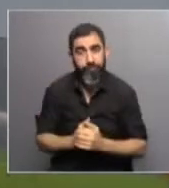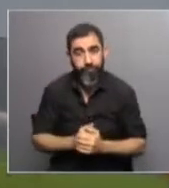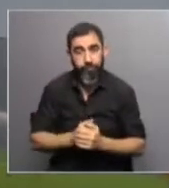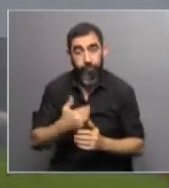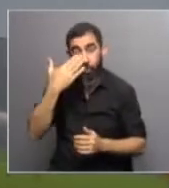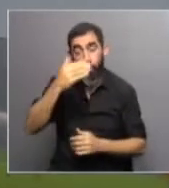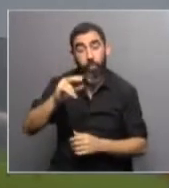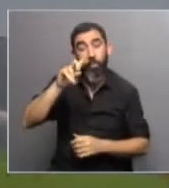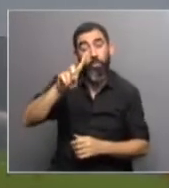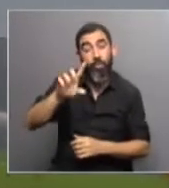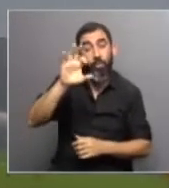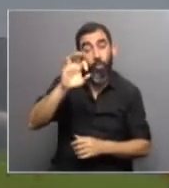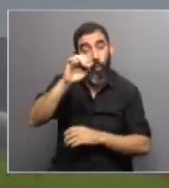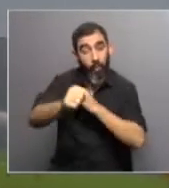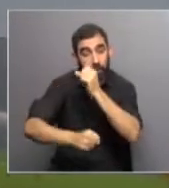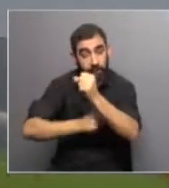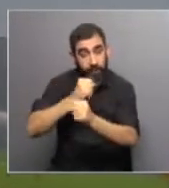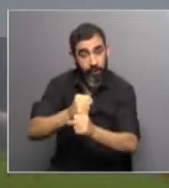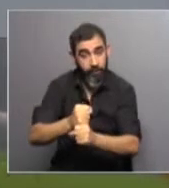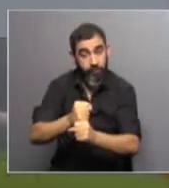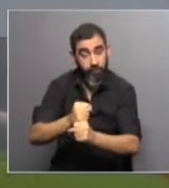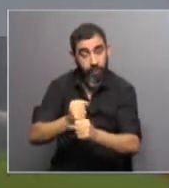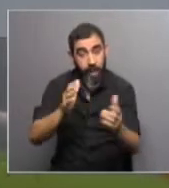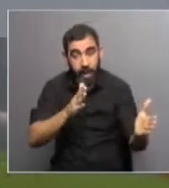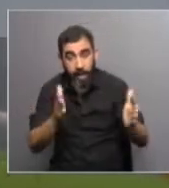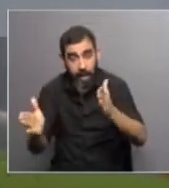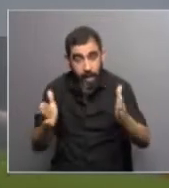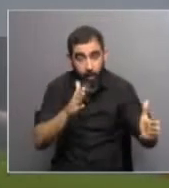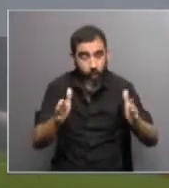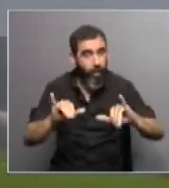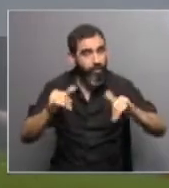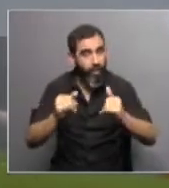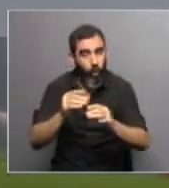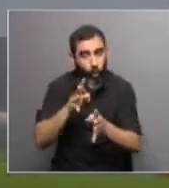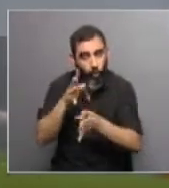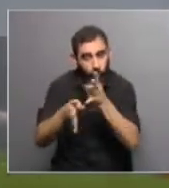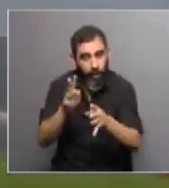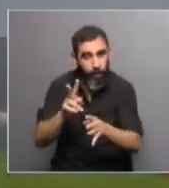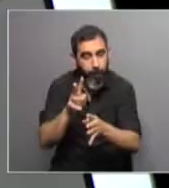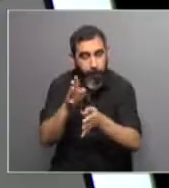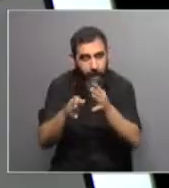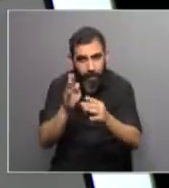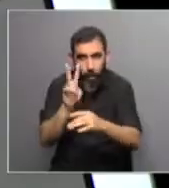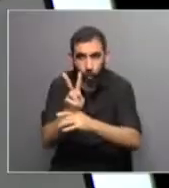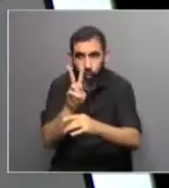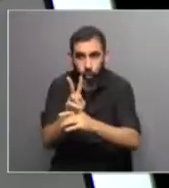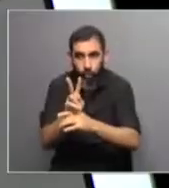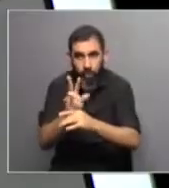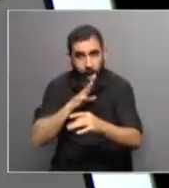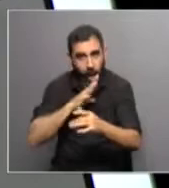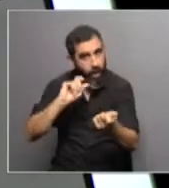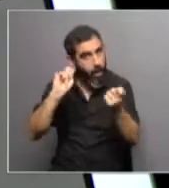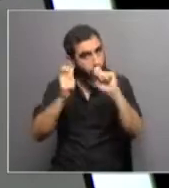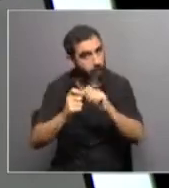últimos 150 corresponden al periodo donde ya se empieza a medir con aparatos y donde la distorsión es totalmente visible, ¿no? En